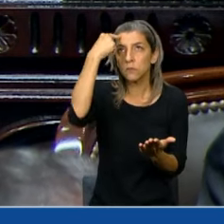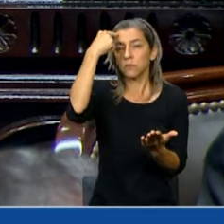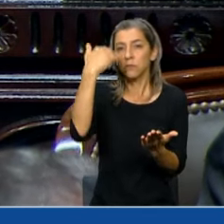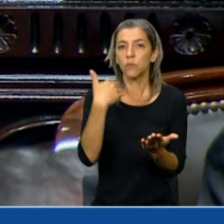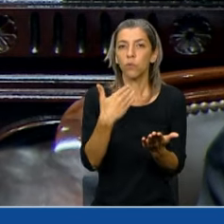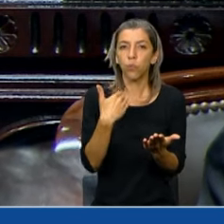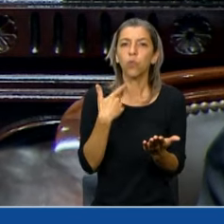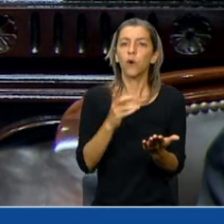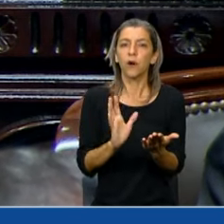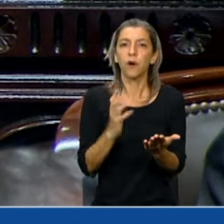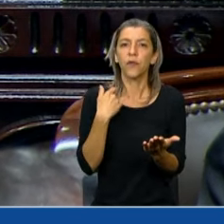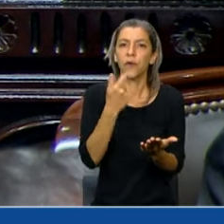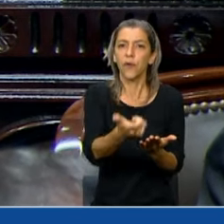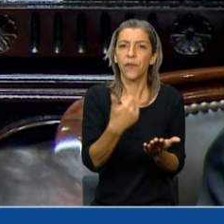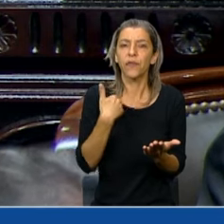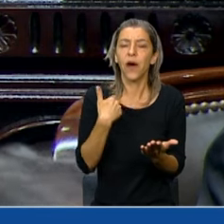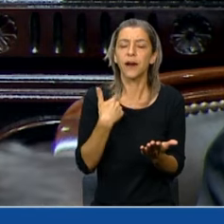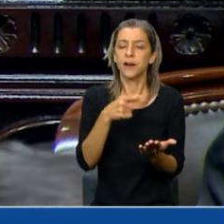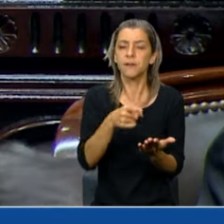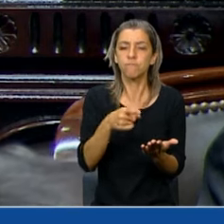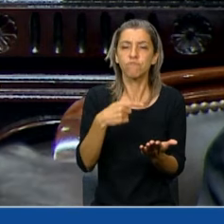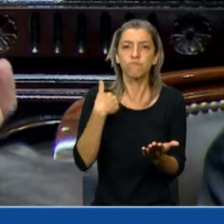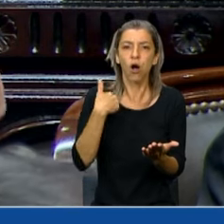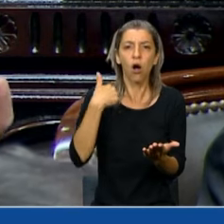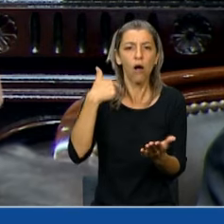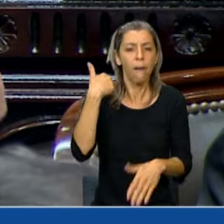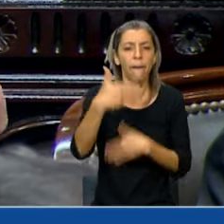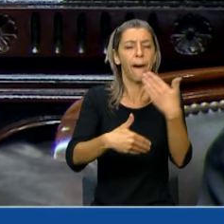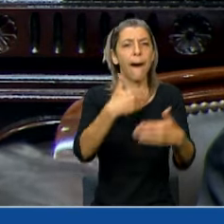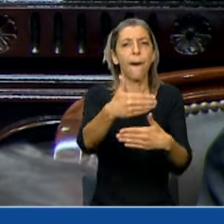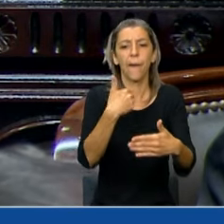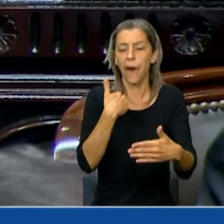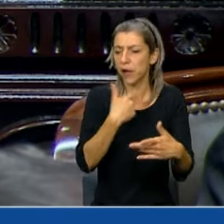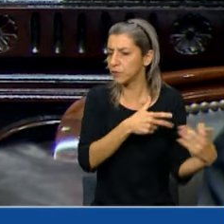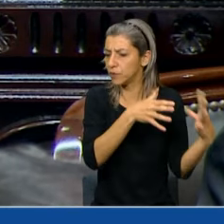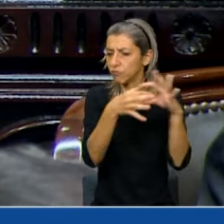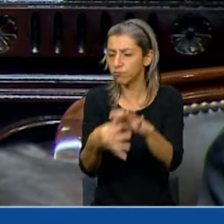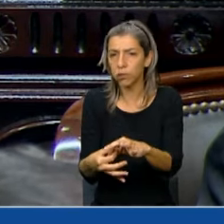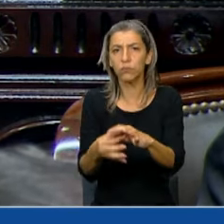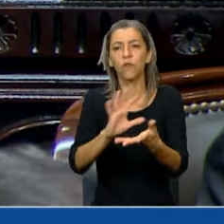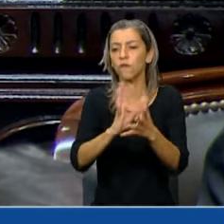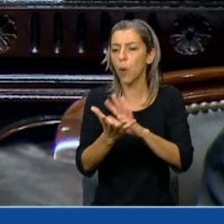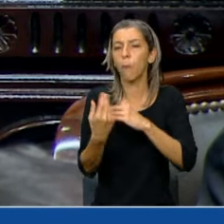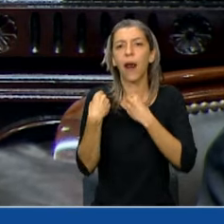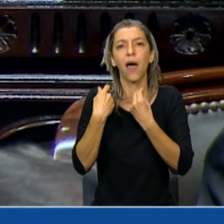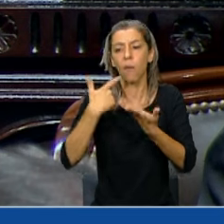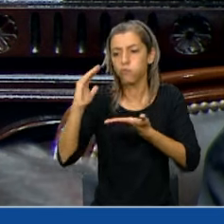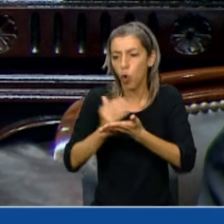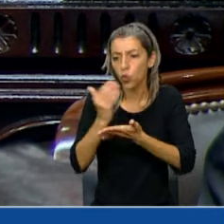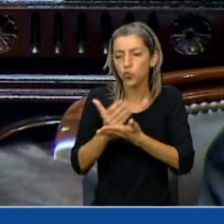conexión más robusta en la generación del conocimiento con los sistemas productivos considerábamos que